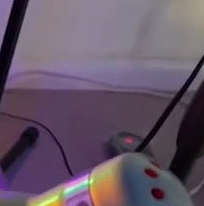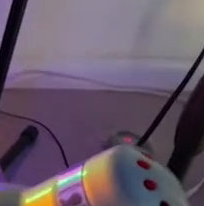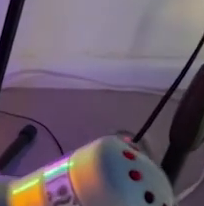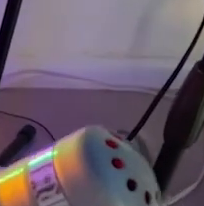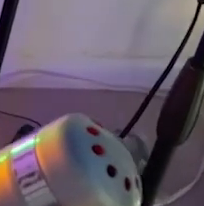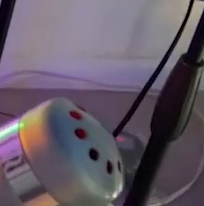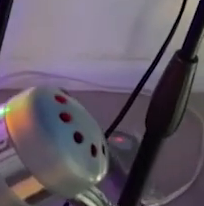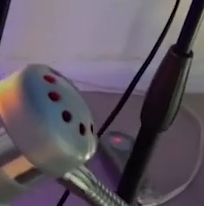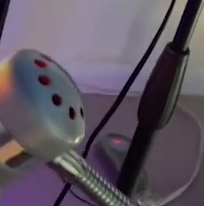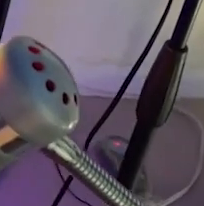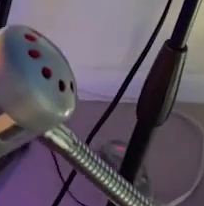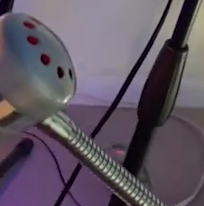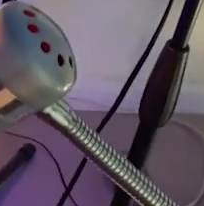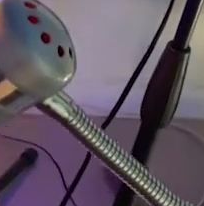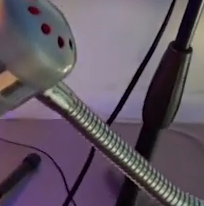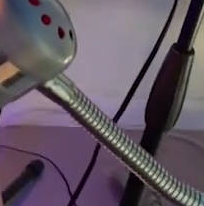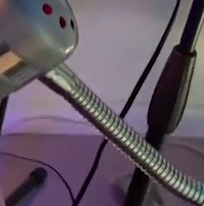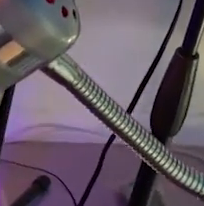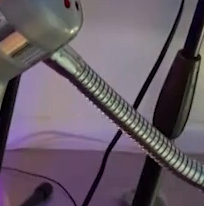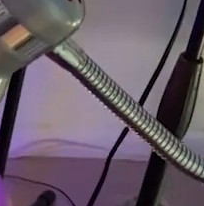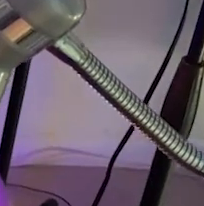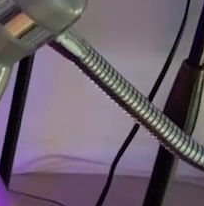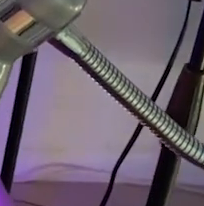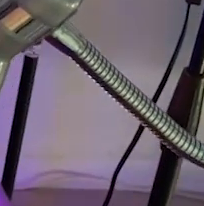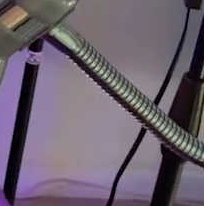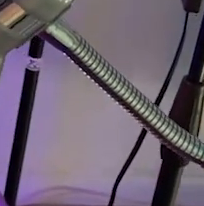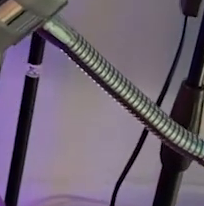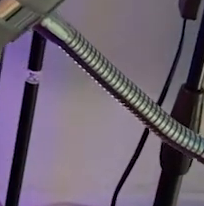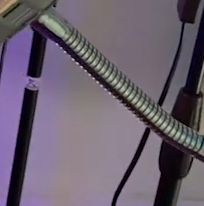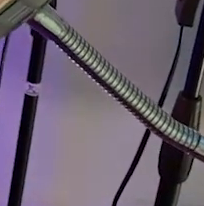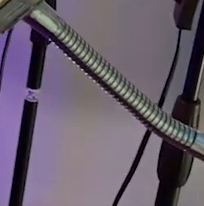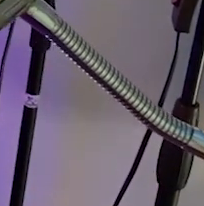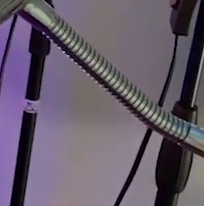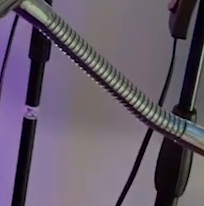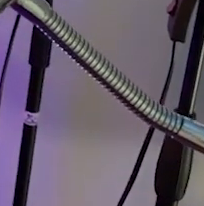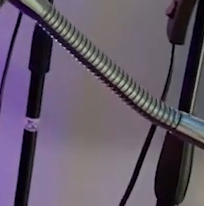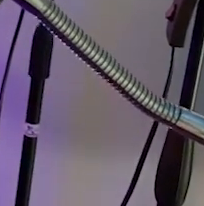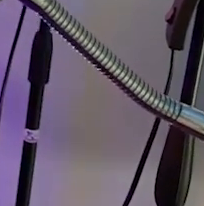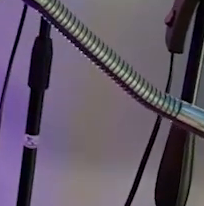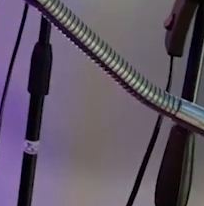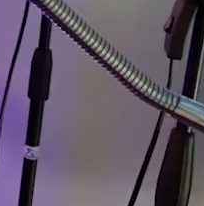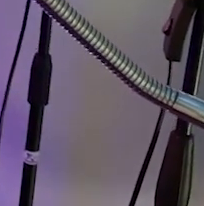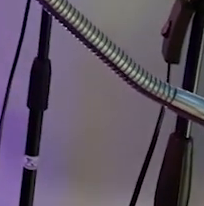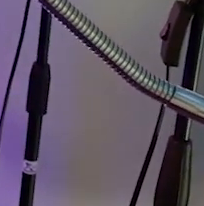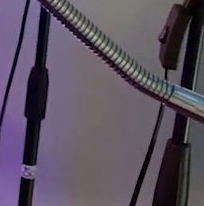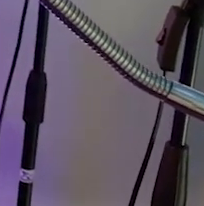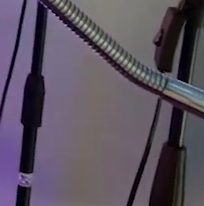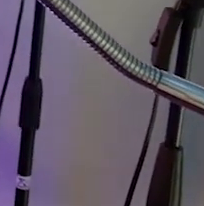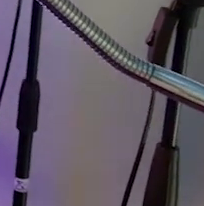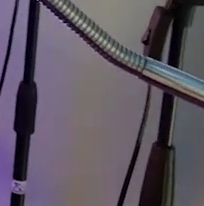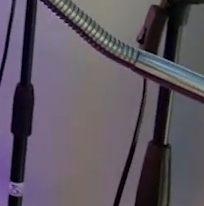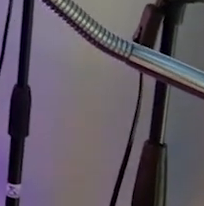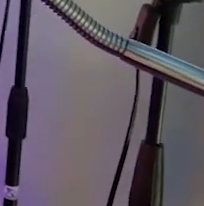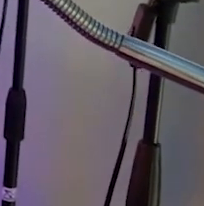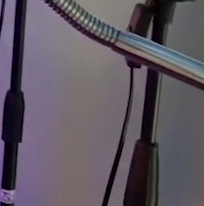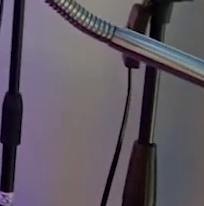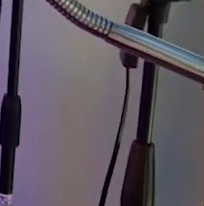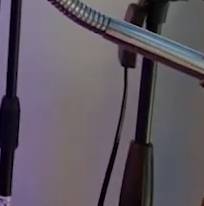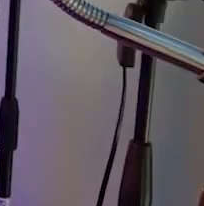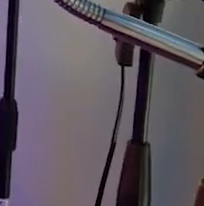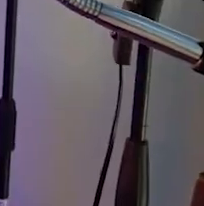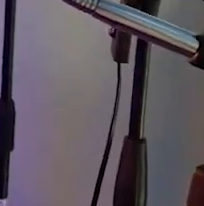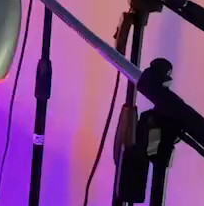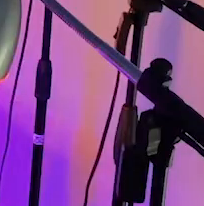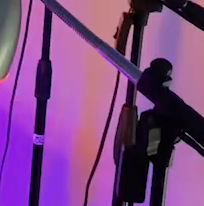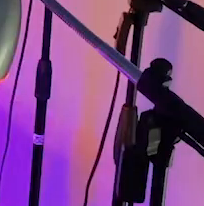desde adentro hacia afuera ese proceso de sanación del paciente vuelva a recuperar sus programas de mejoramiento de calidad de